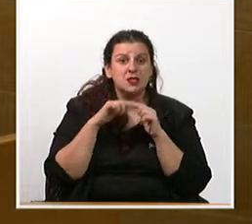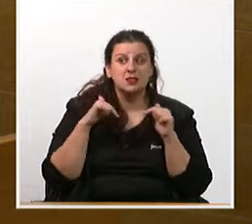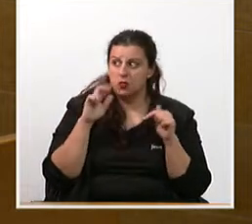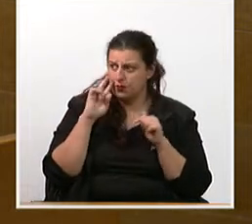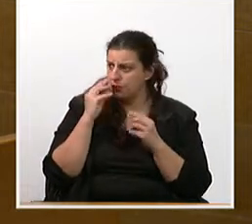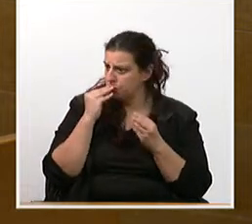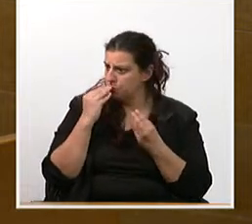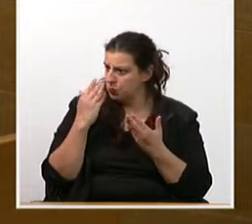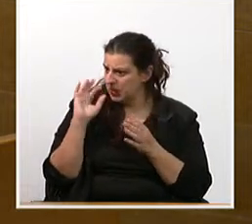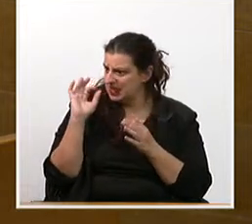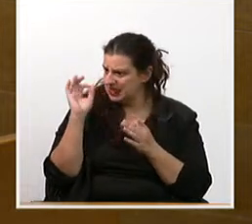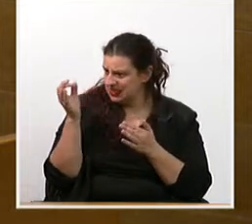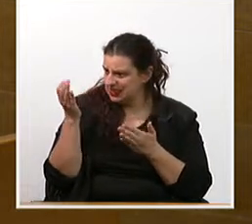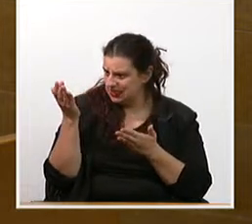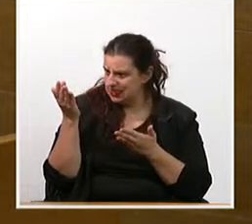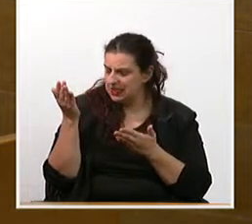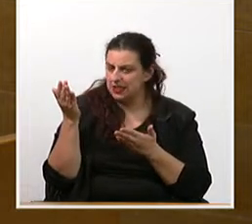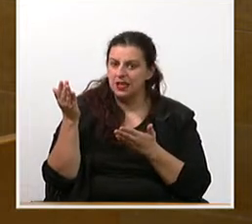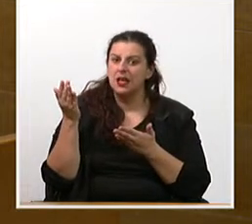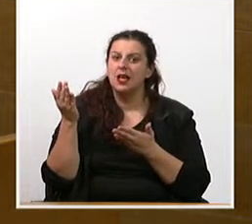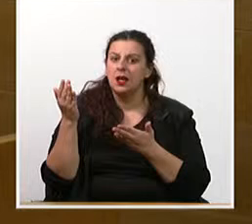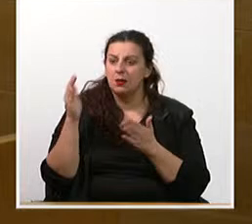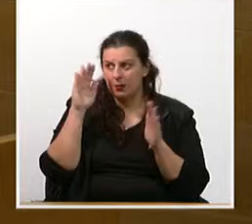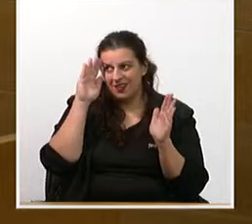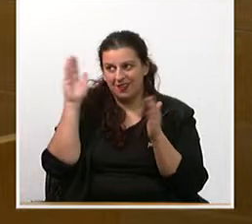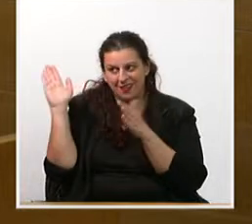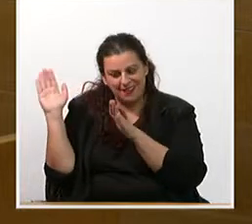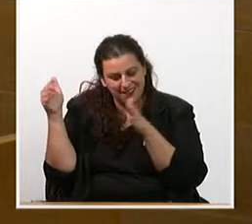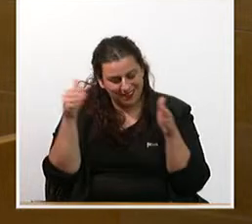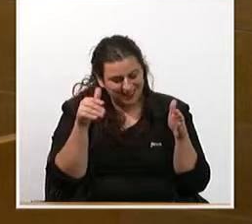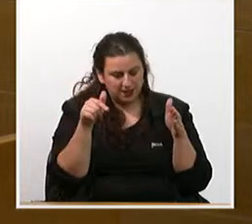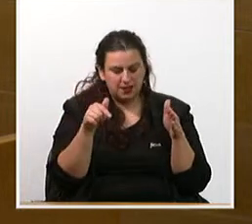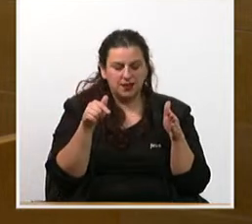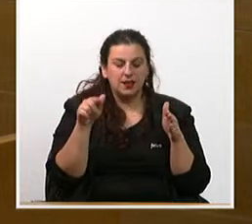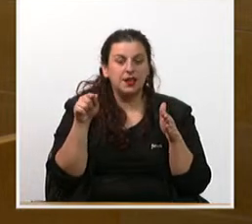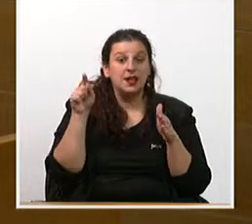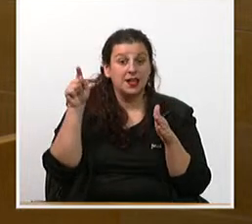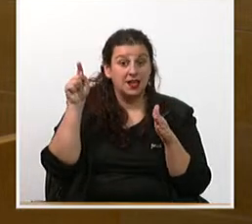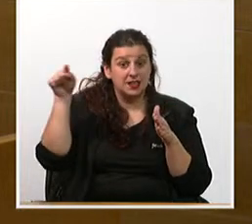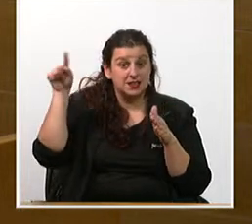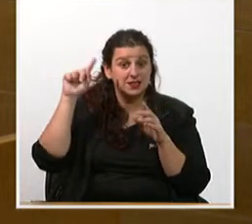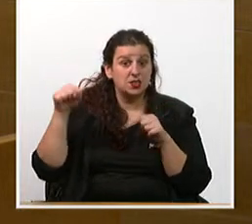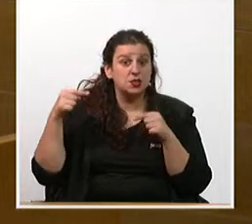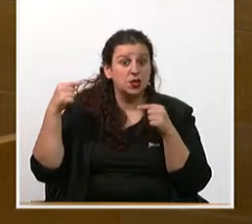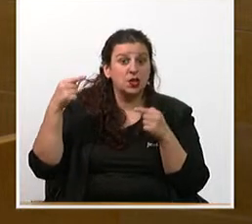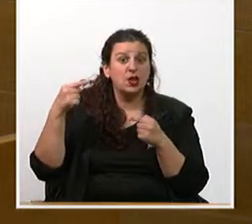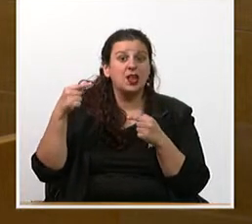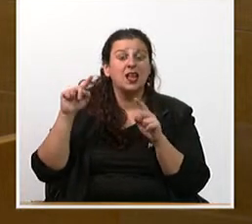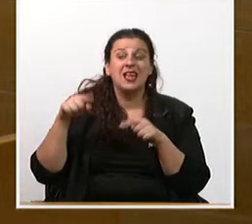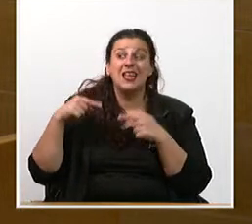muy bien supone un impacto tomen nota por favor de